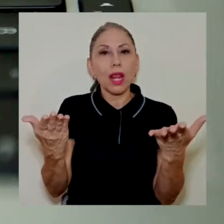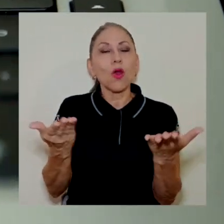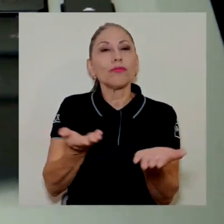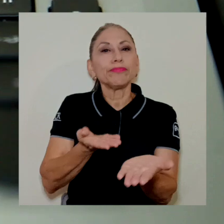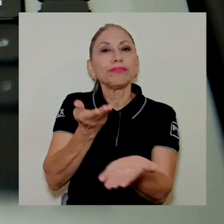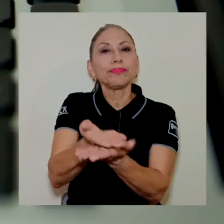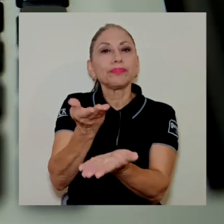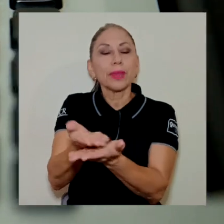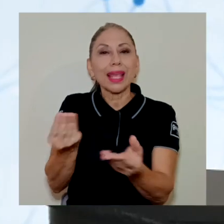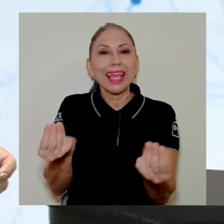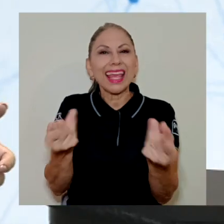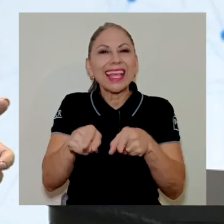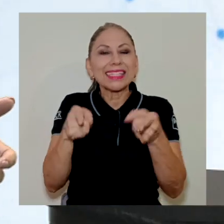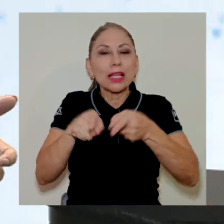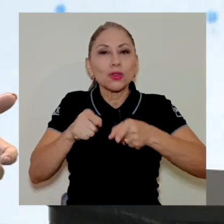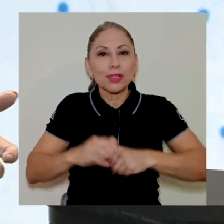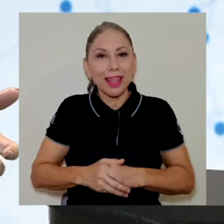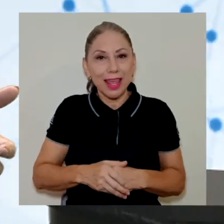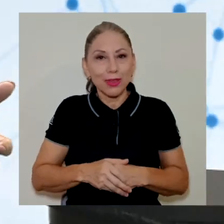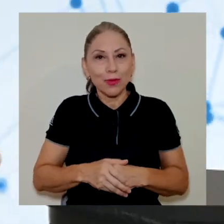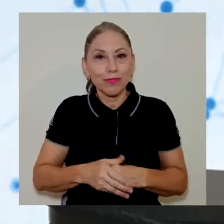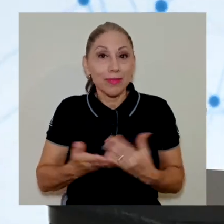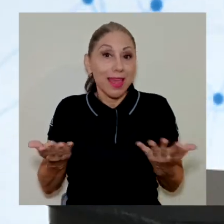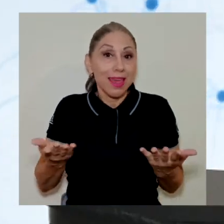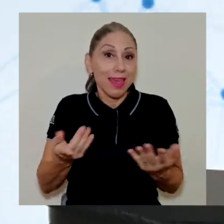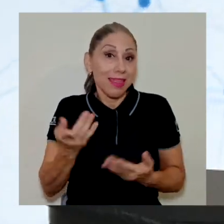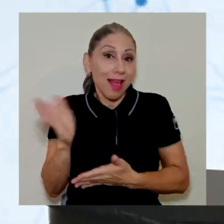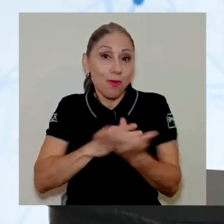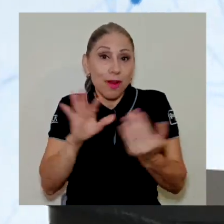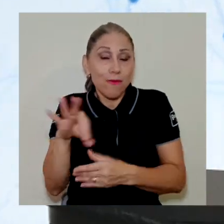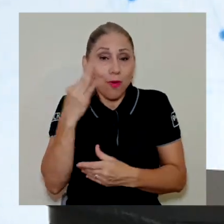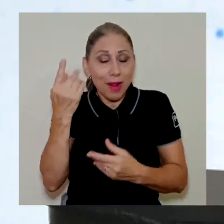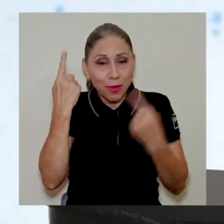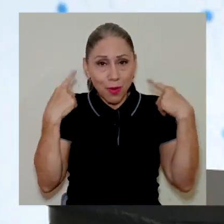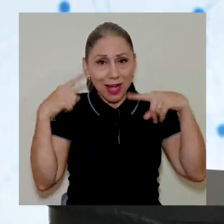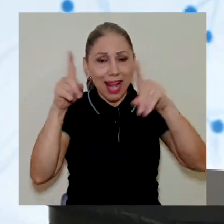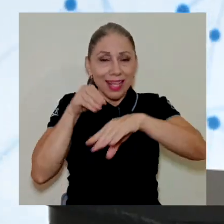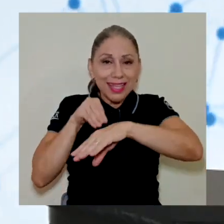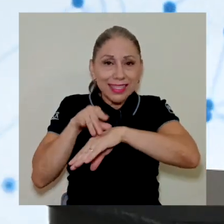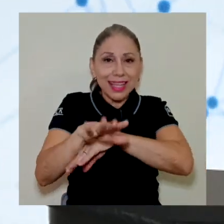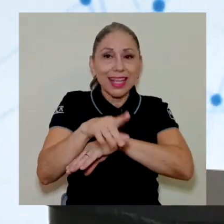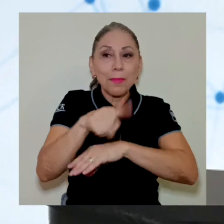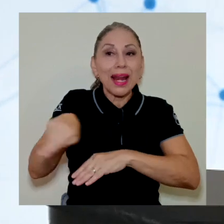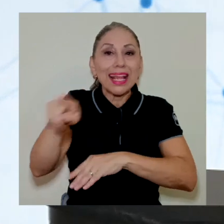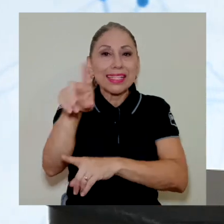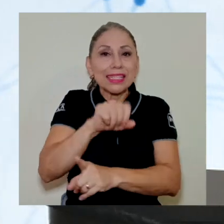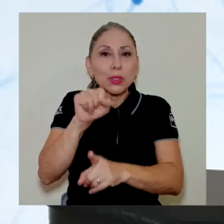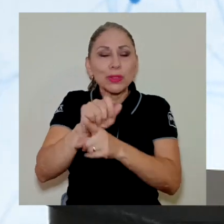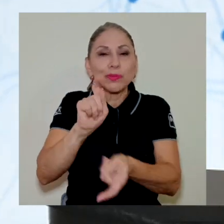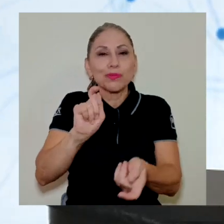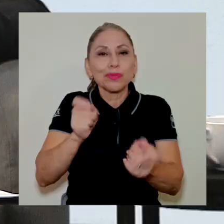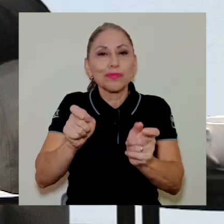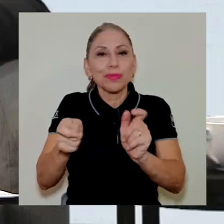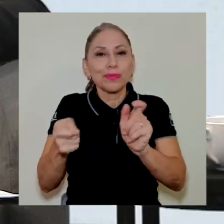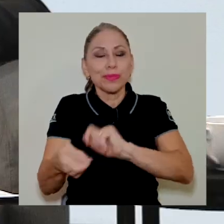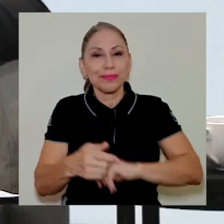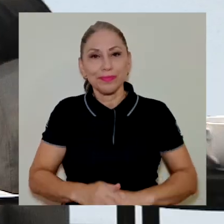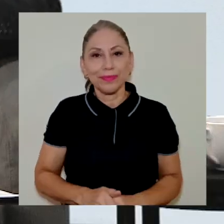sucediendo y en mayor o menor medida lograr incidir para que estas condiciones vayan cambiando.